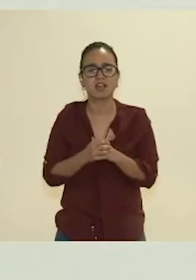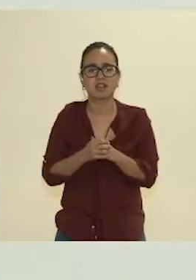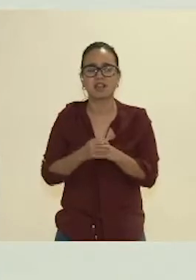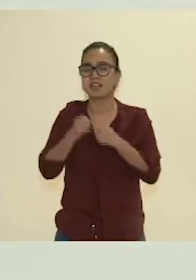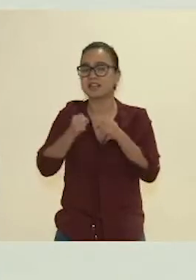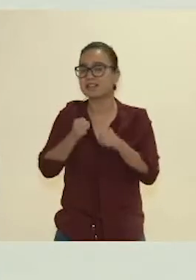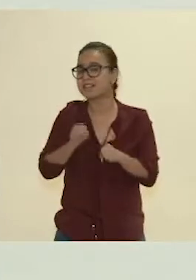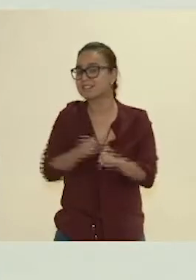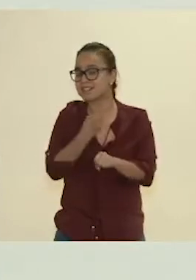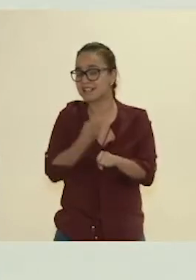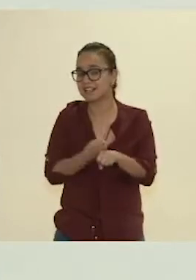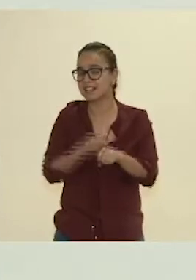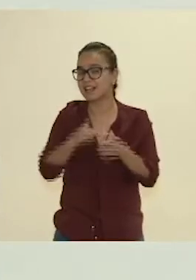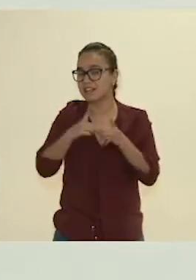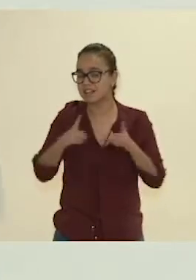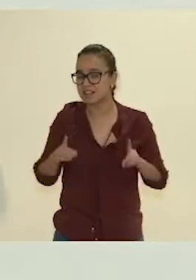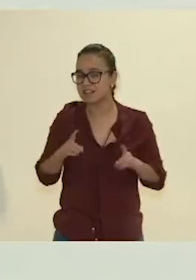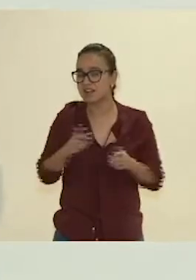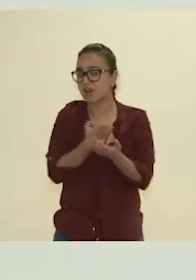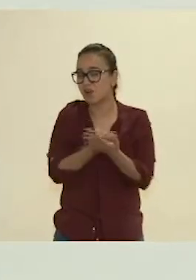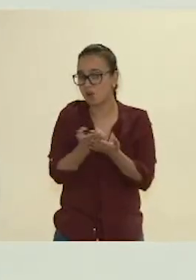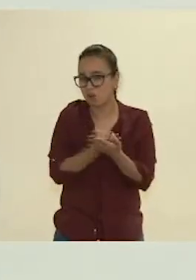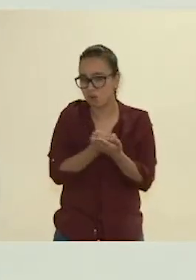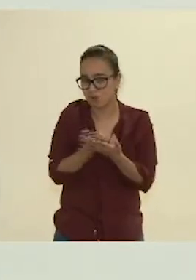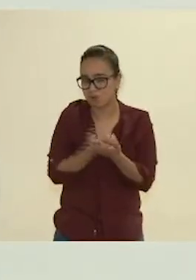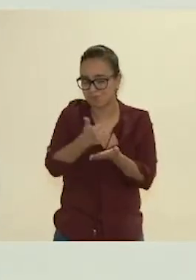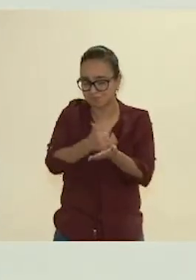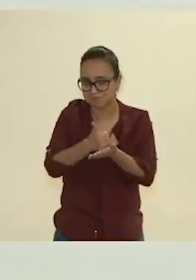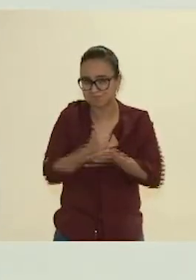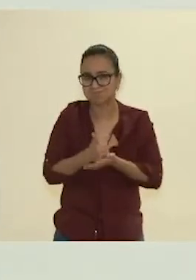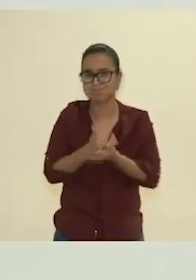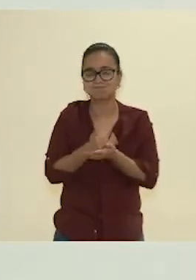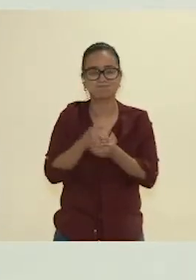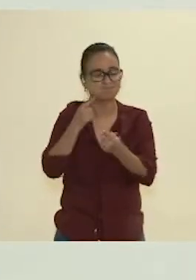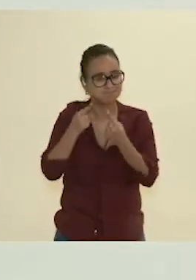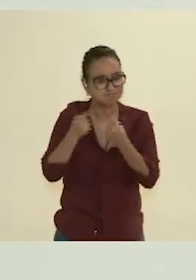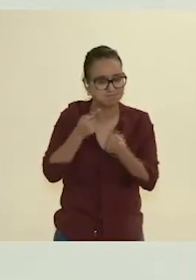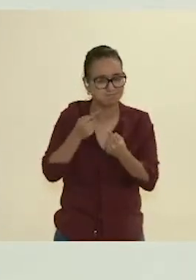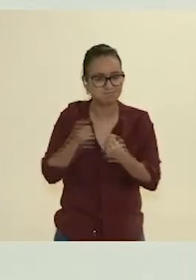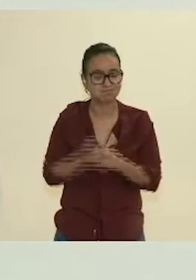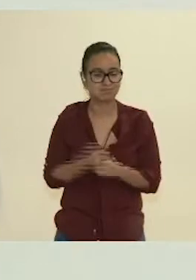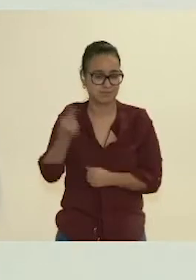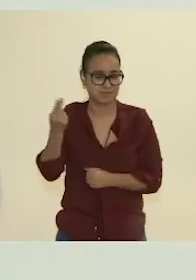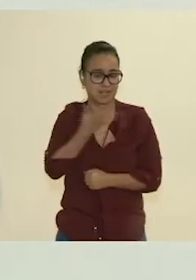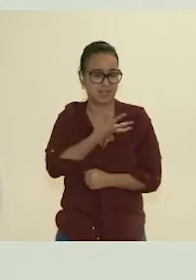que podamos reforzar las medidas. Sí, sí tenemos que tener medidas